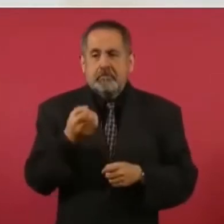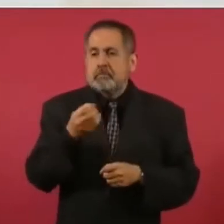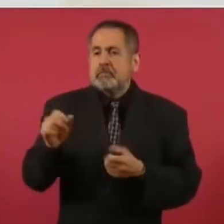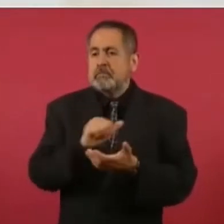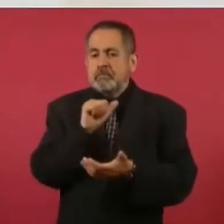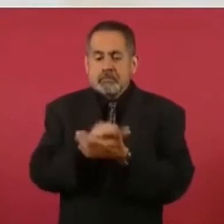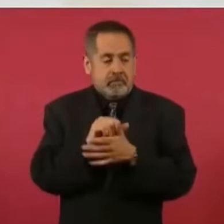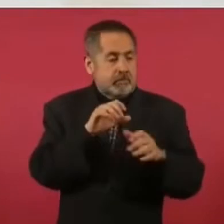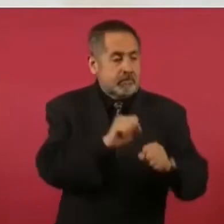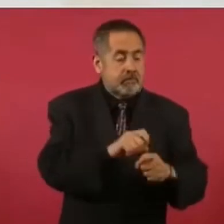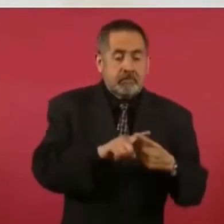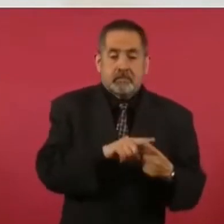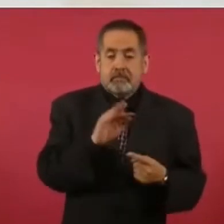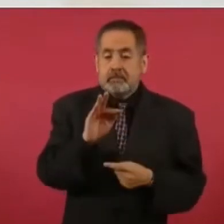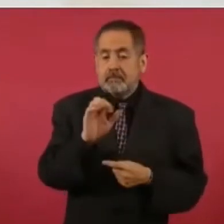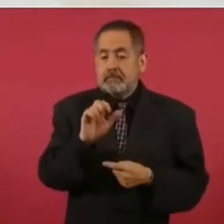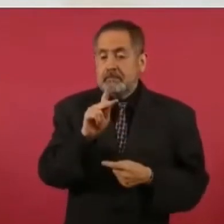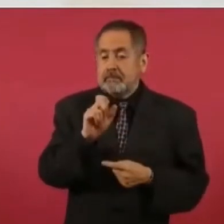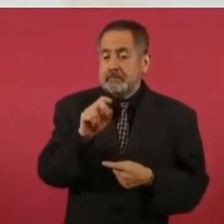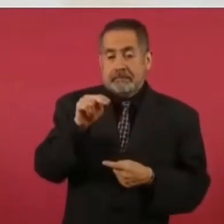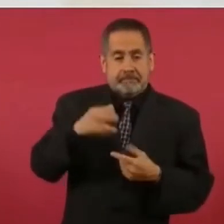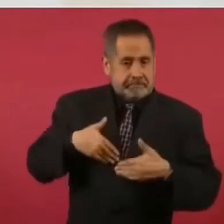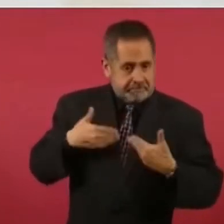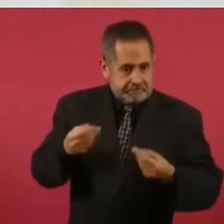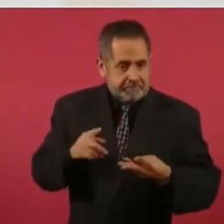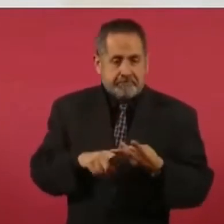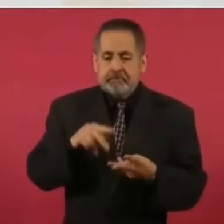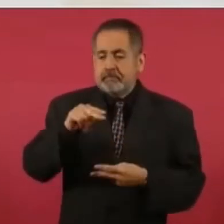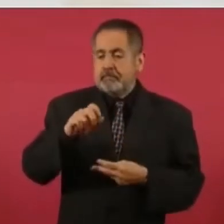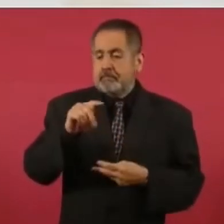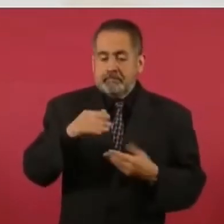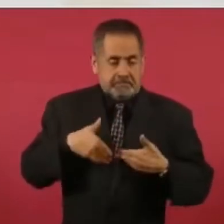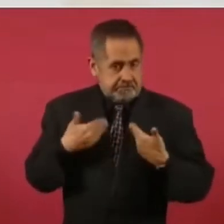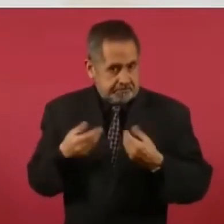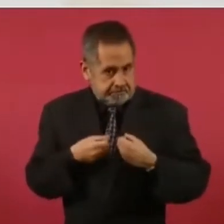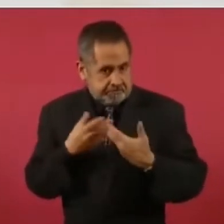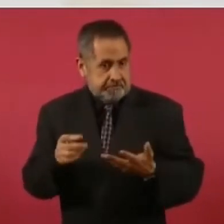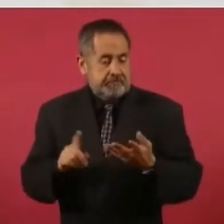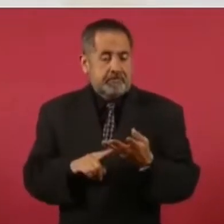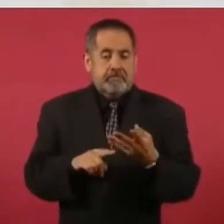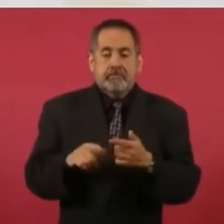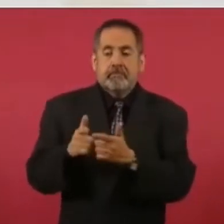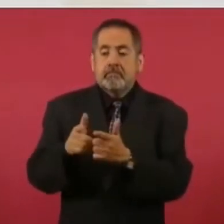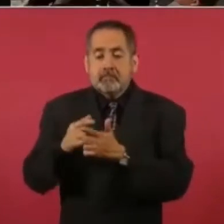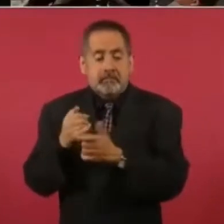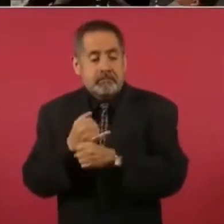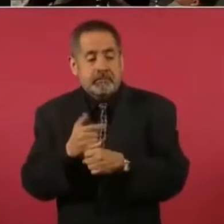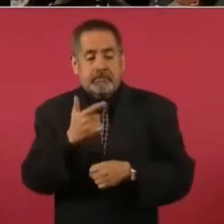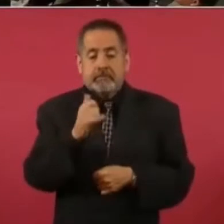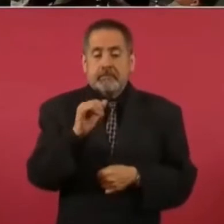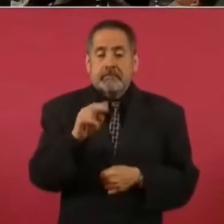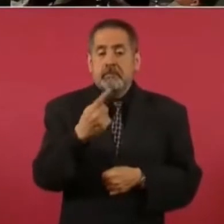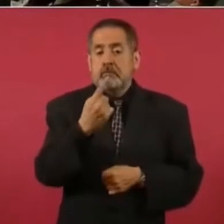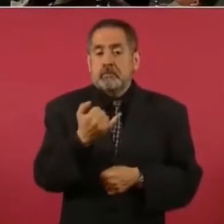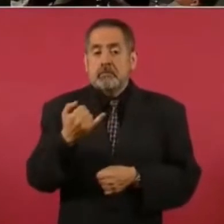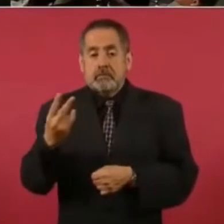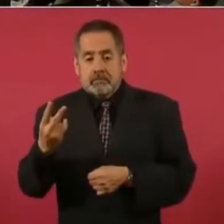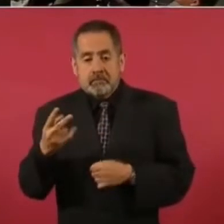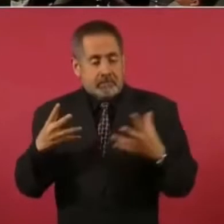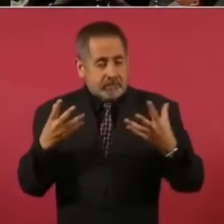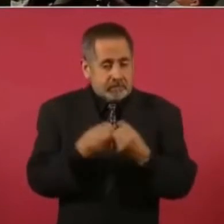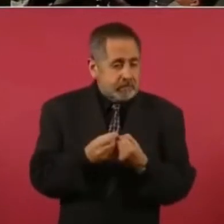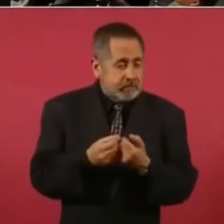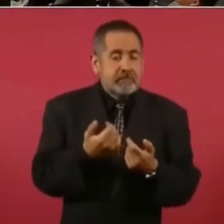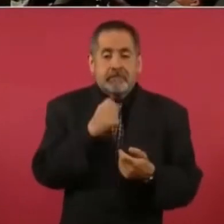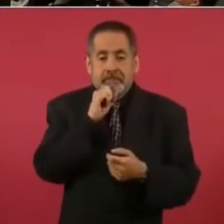el testimonio de Felipe N., la declaración de Neto, los informes del GIEI 1 y 2 e incluso